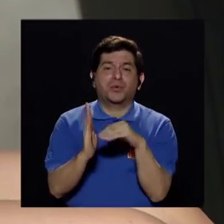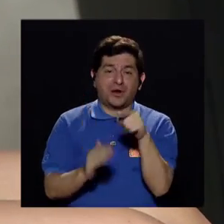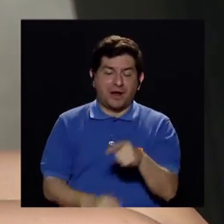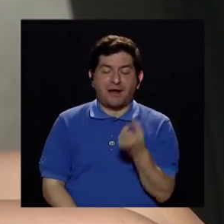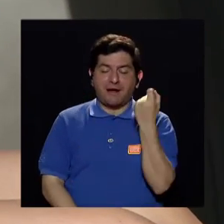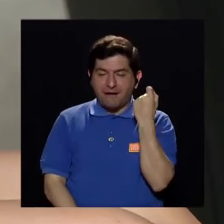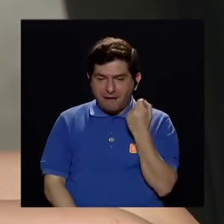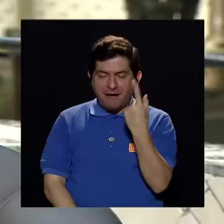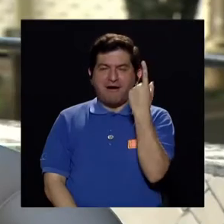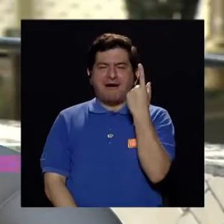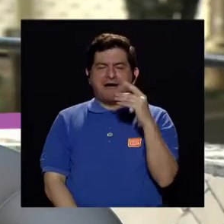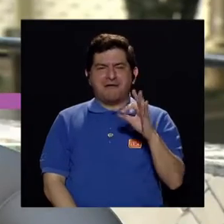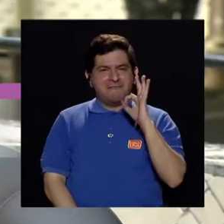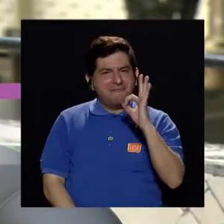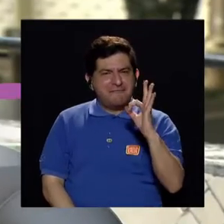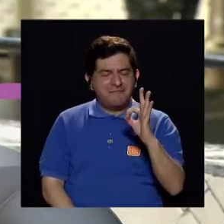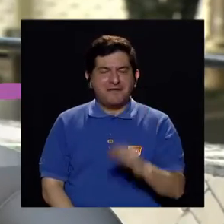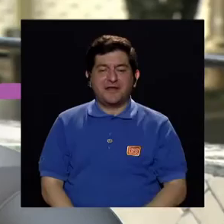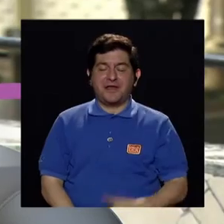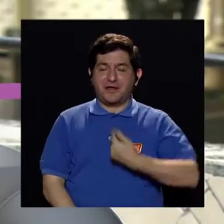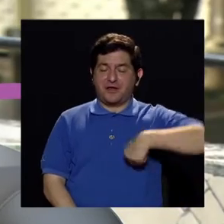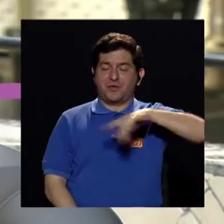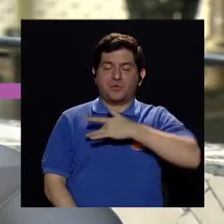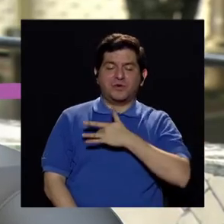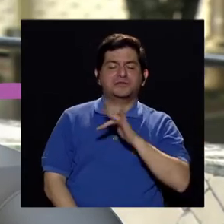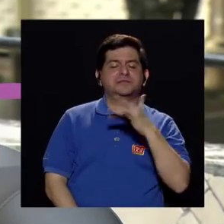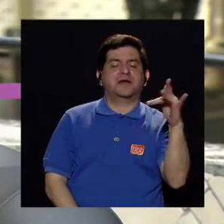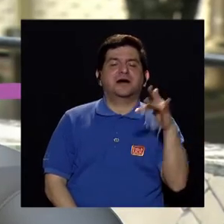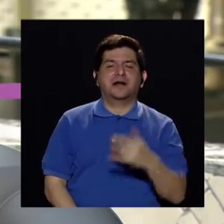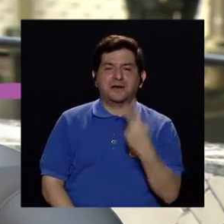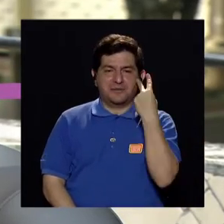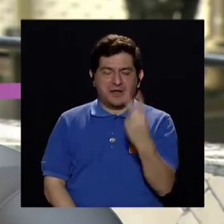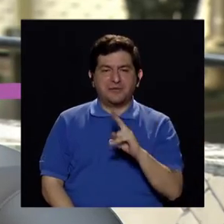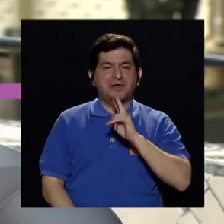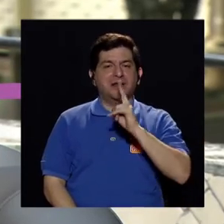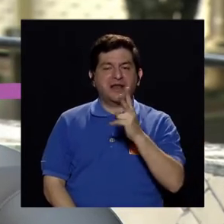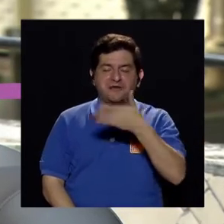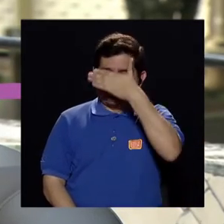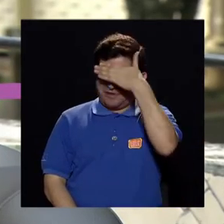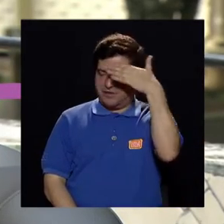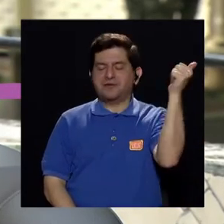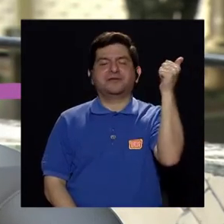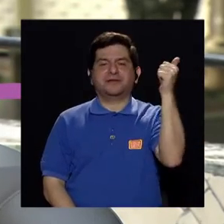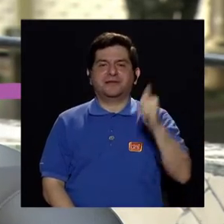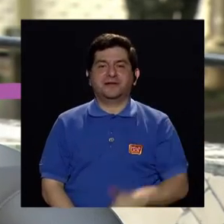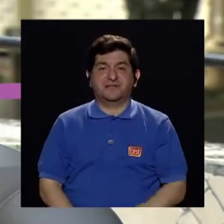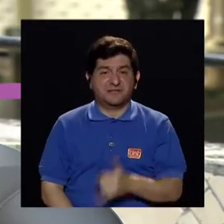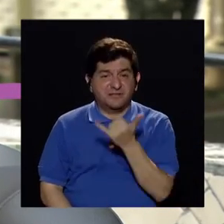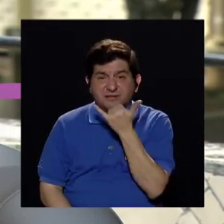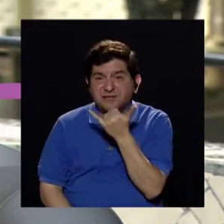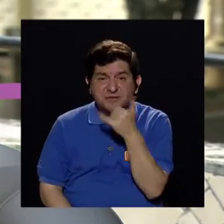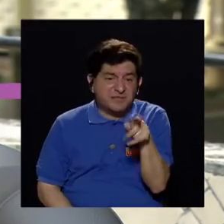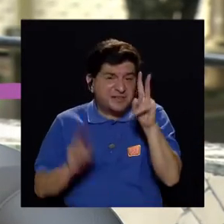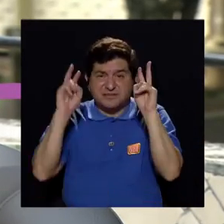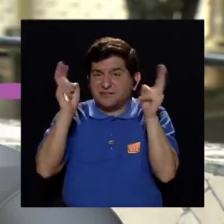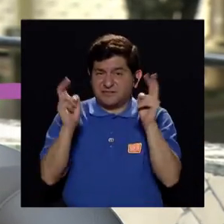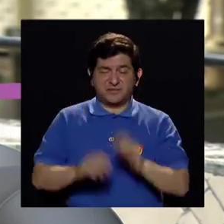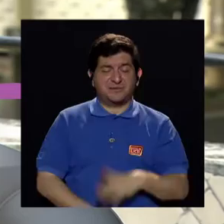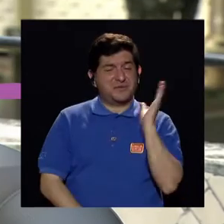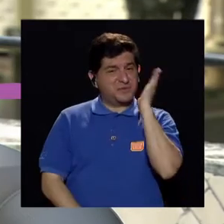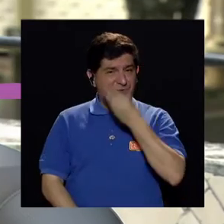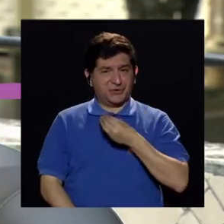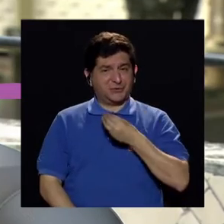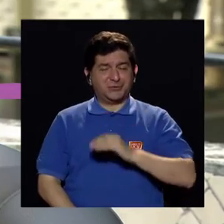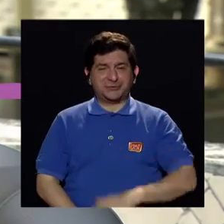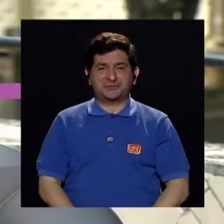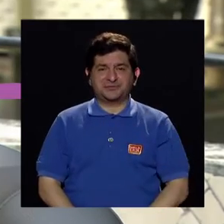tan comprensible para que nuestra alma reconozca la verdad que ha olvidado. ¿Qué es lo que pasa con estos temas así